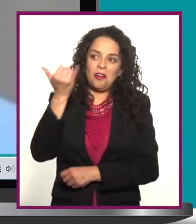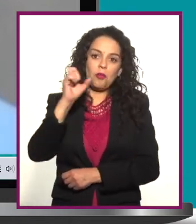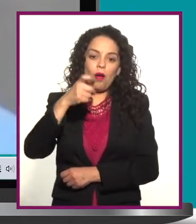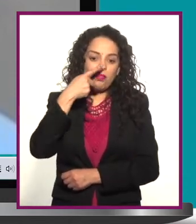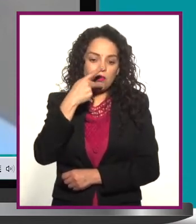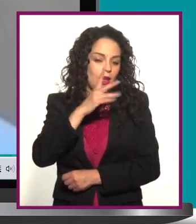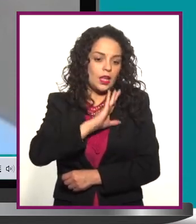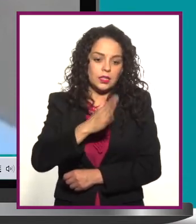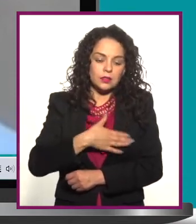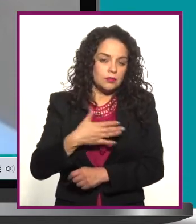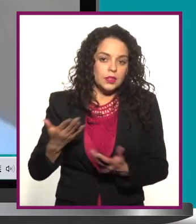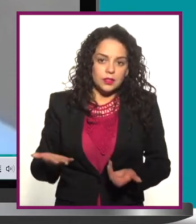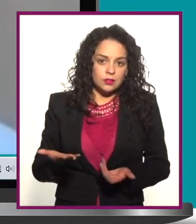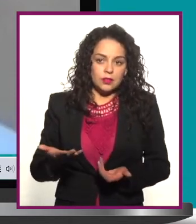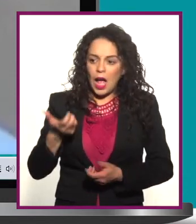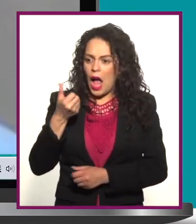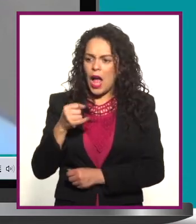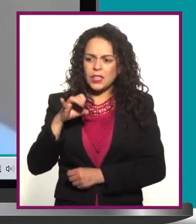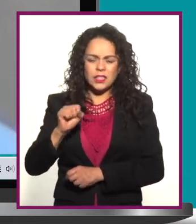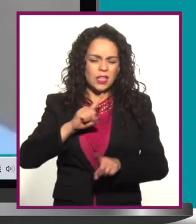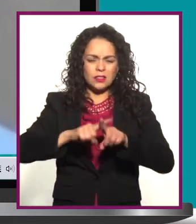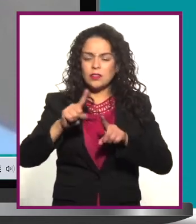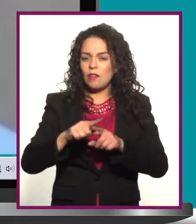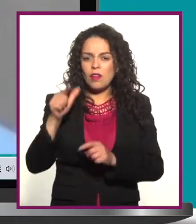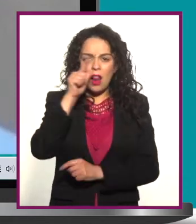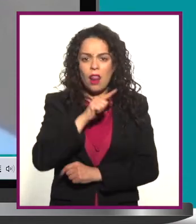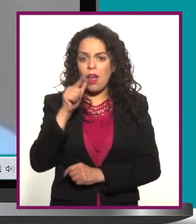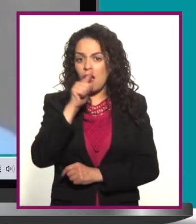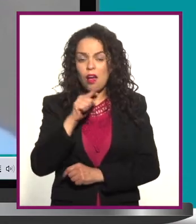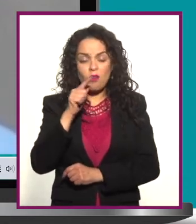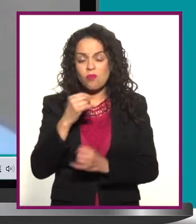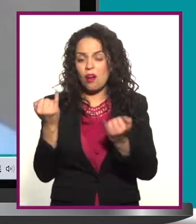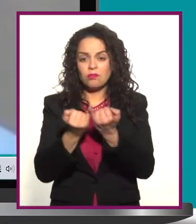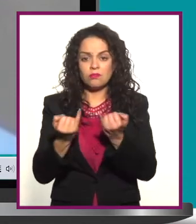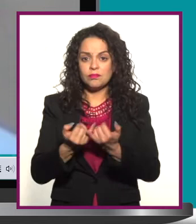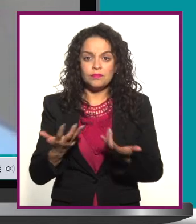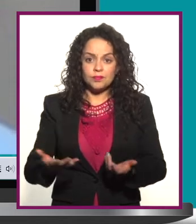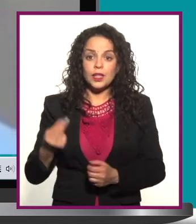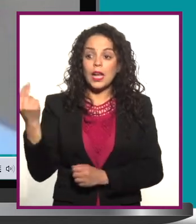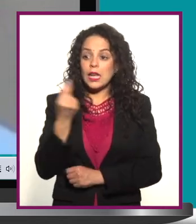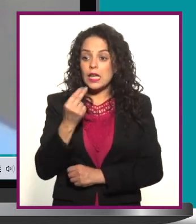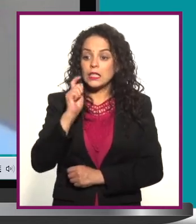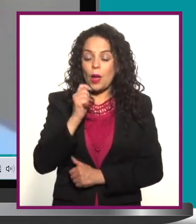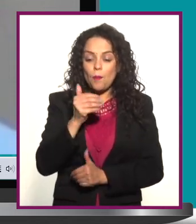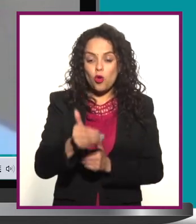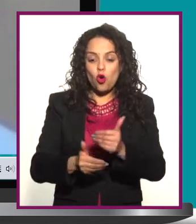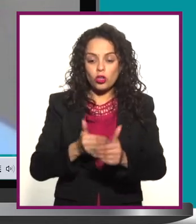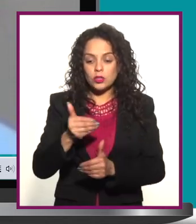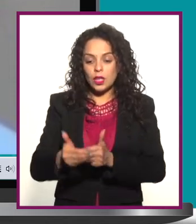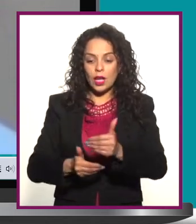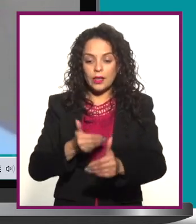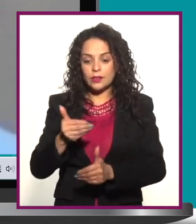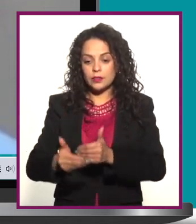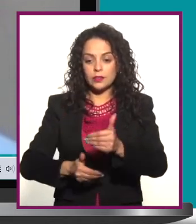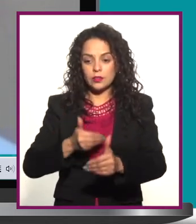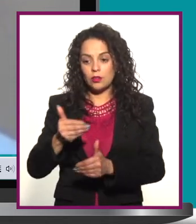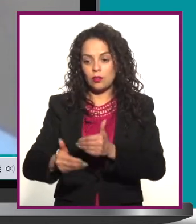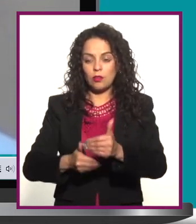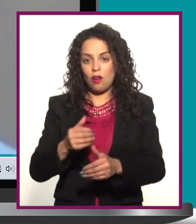pues comete errores a la hora de hablar el español, y pasa con cualquier lengua, ¿no? Necesitamos pasar por un